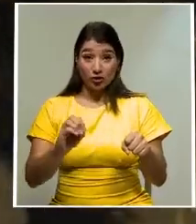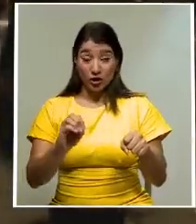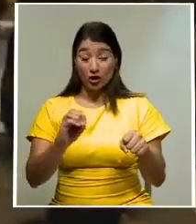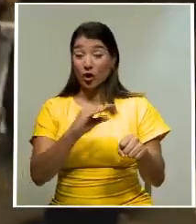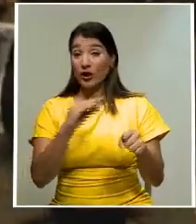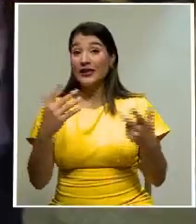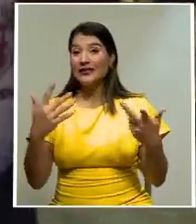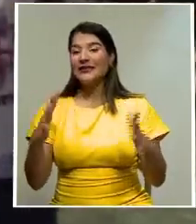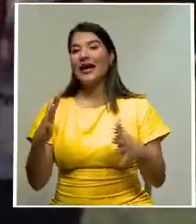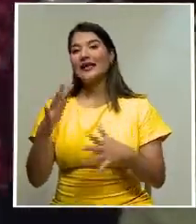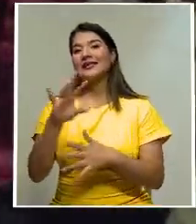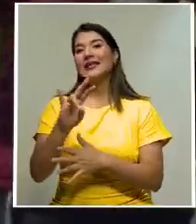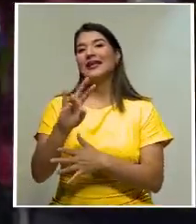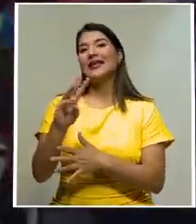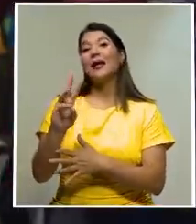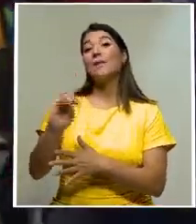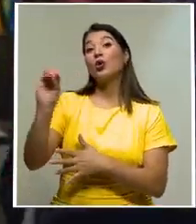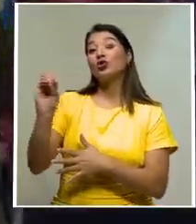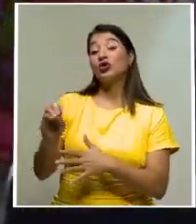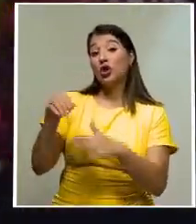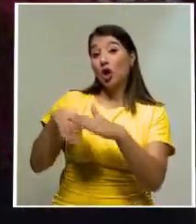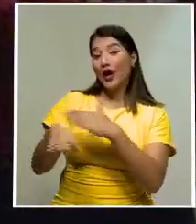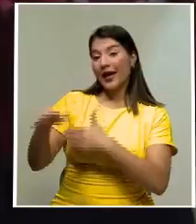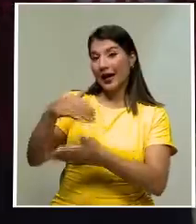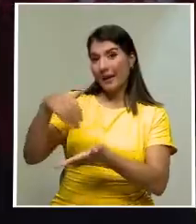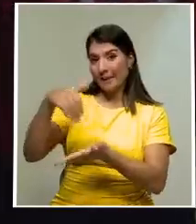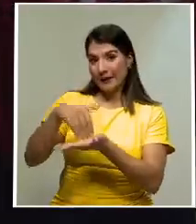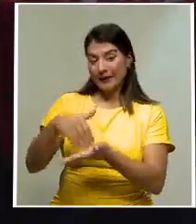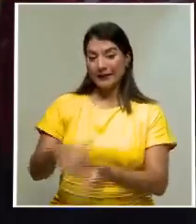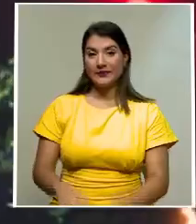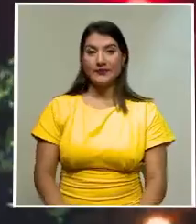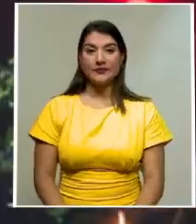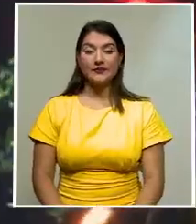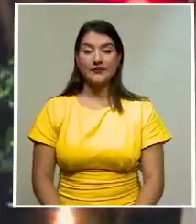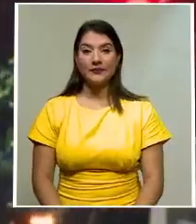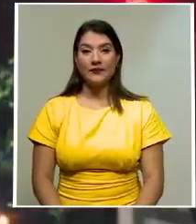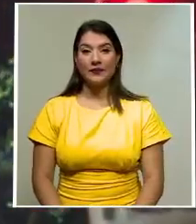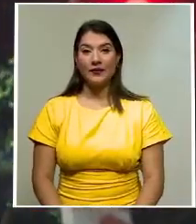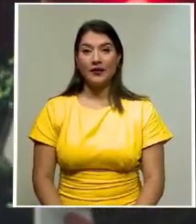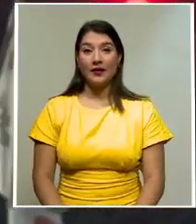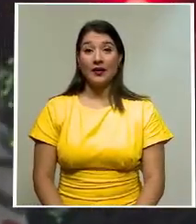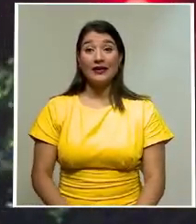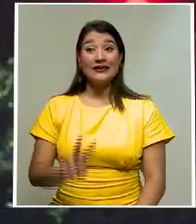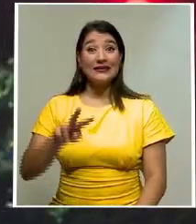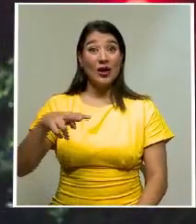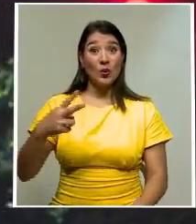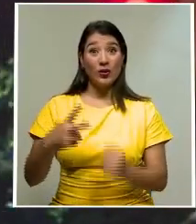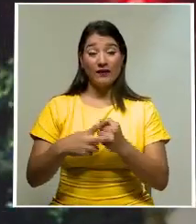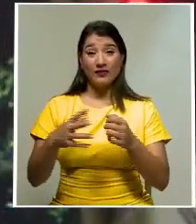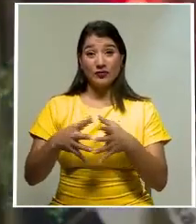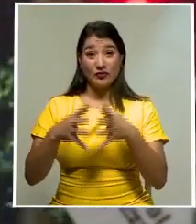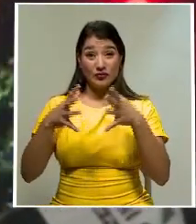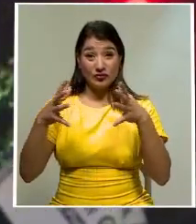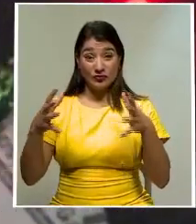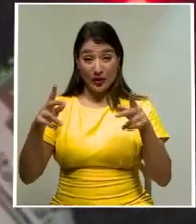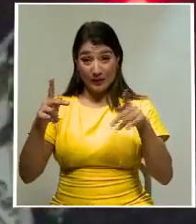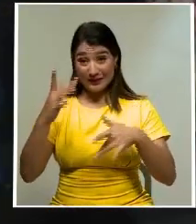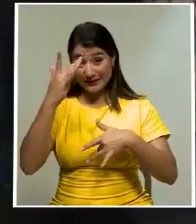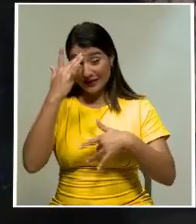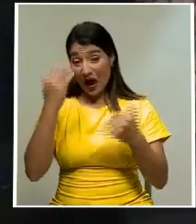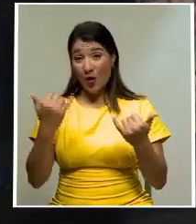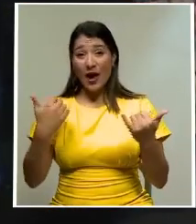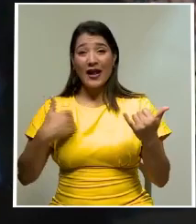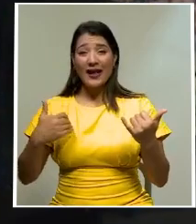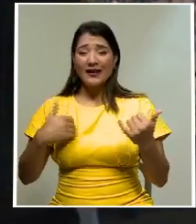al 76% en la capital federal y su periferia. En medio de la segunda ola de la pandemia, Argentina se esfuerza por ampliar